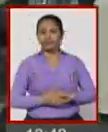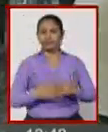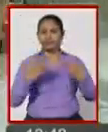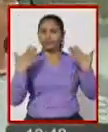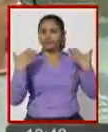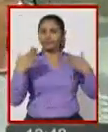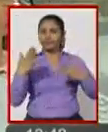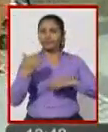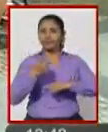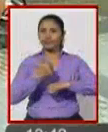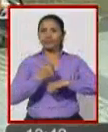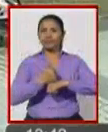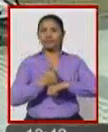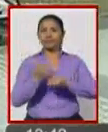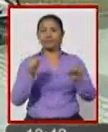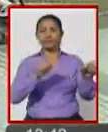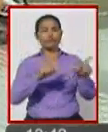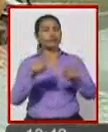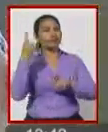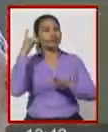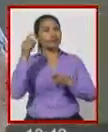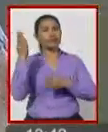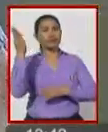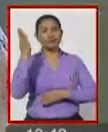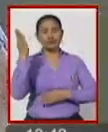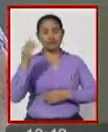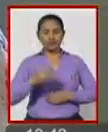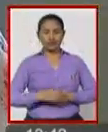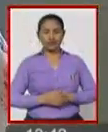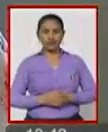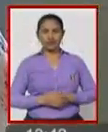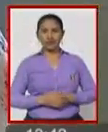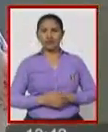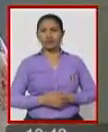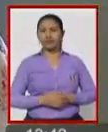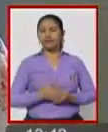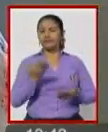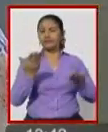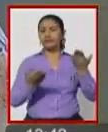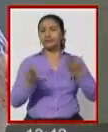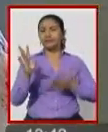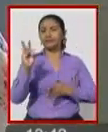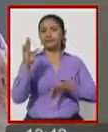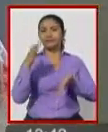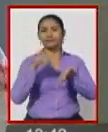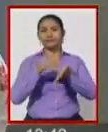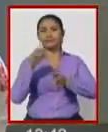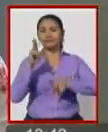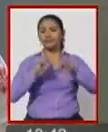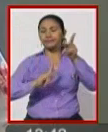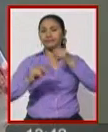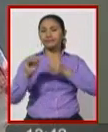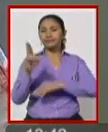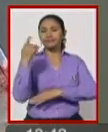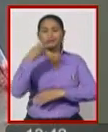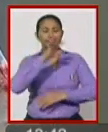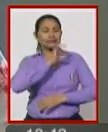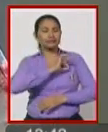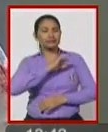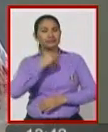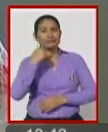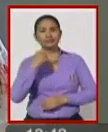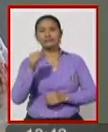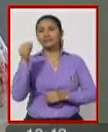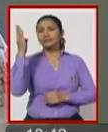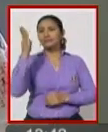ya, ellas están habilitadas para cobrar. Y alrededor de 7.000 personas son las que se van a beneficiar